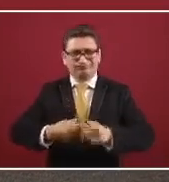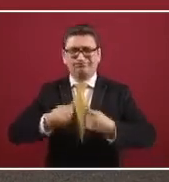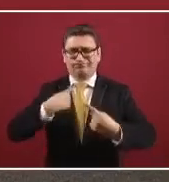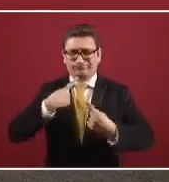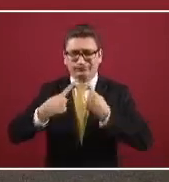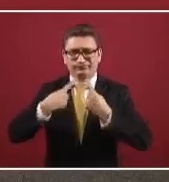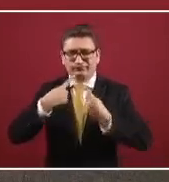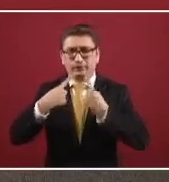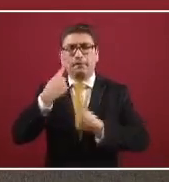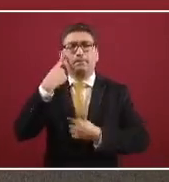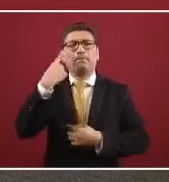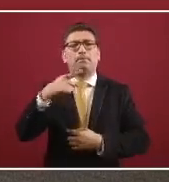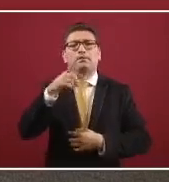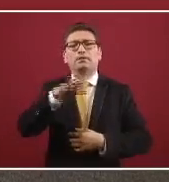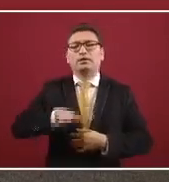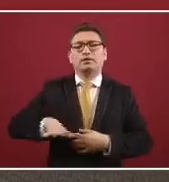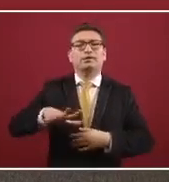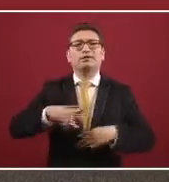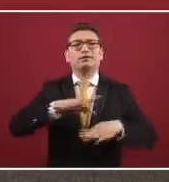Escucharnos todos,